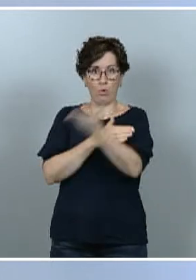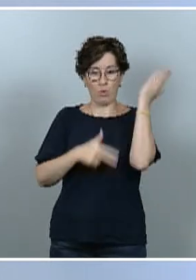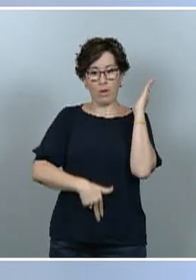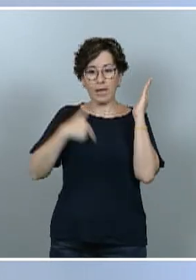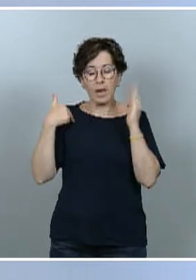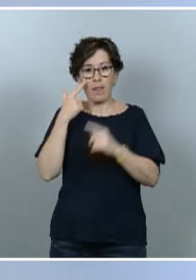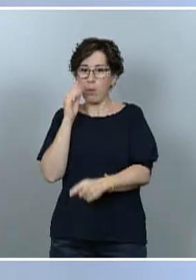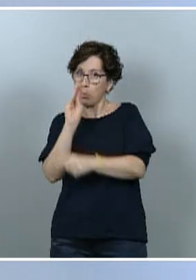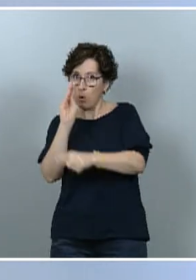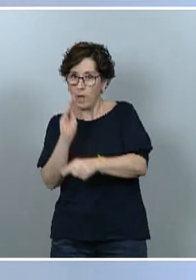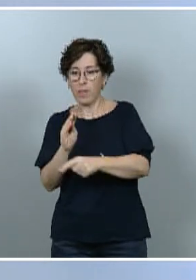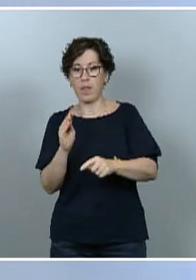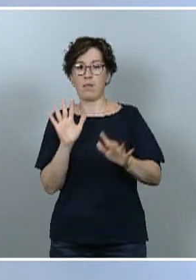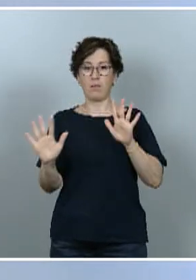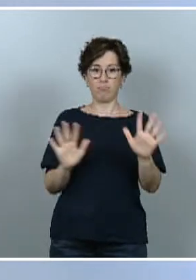observación de las